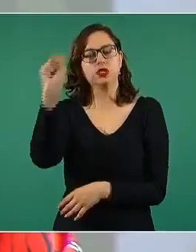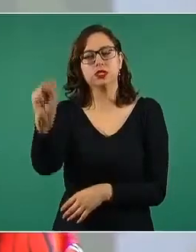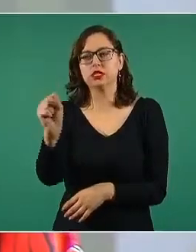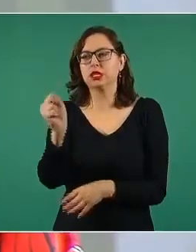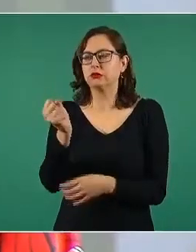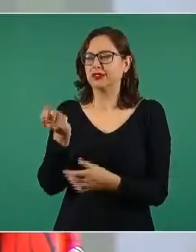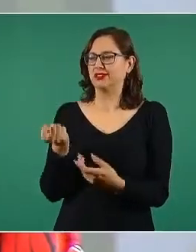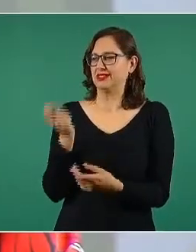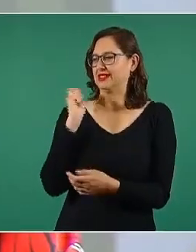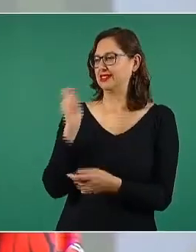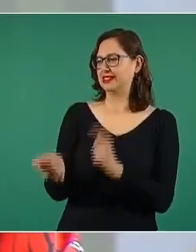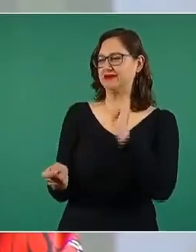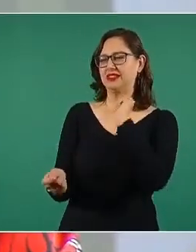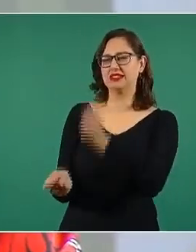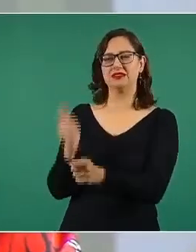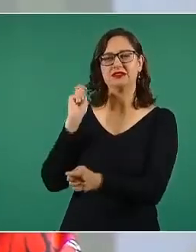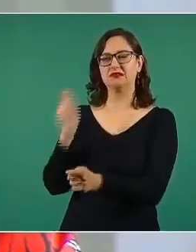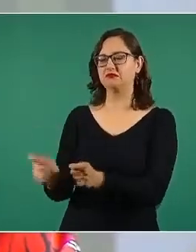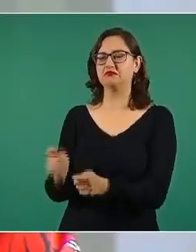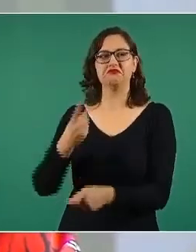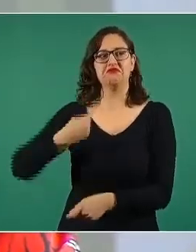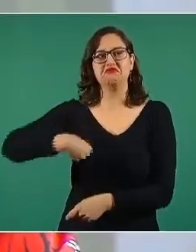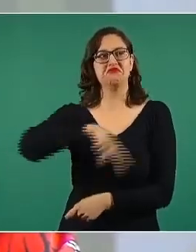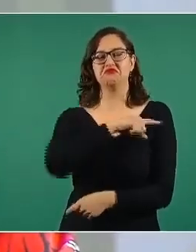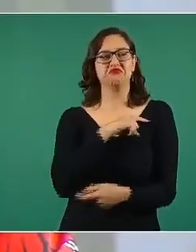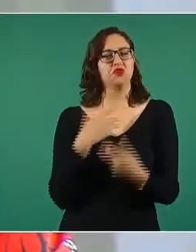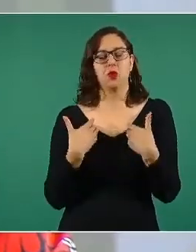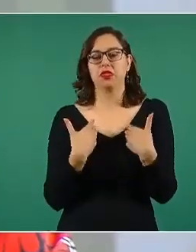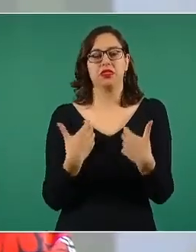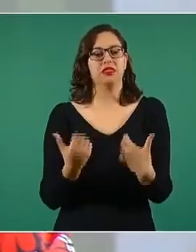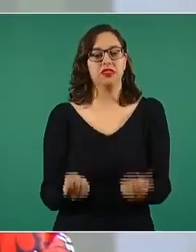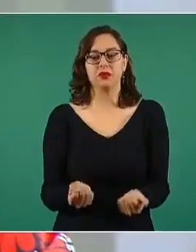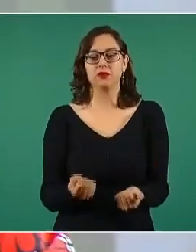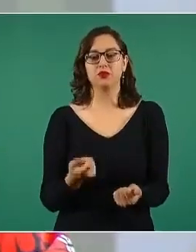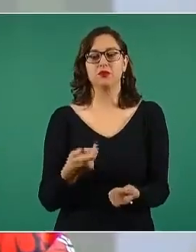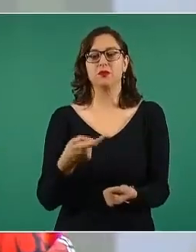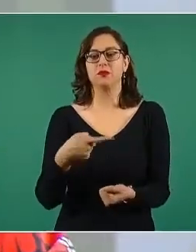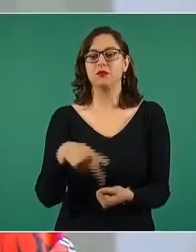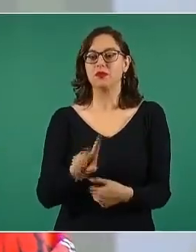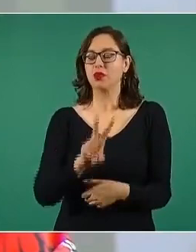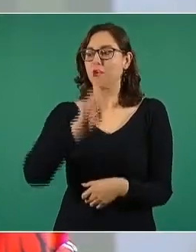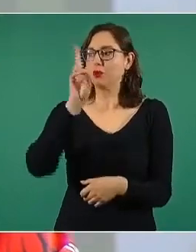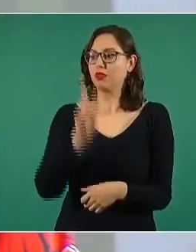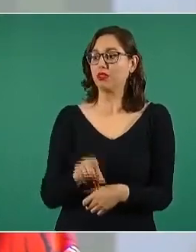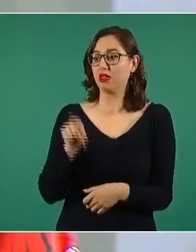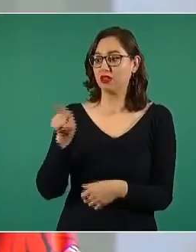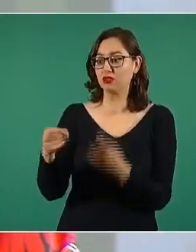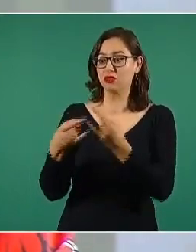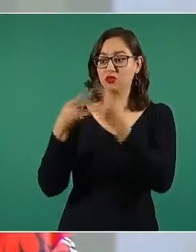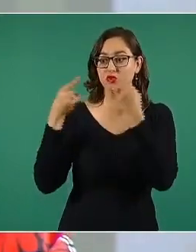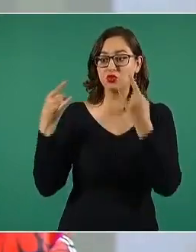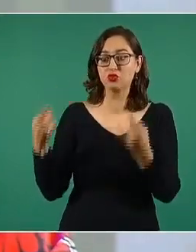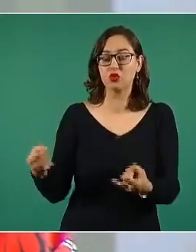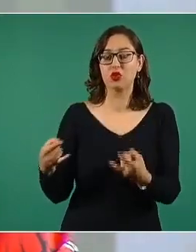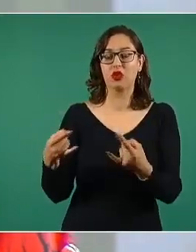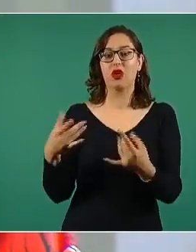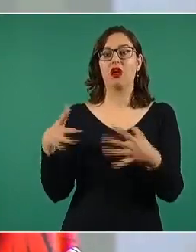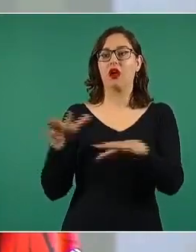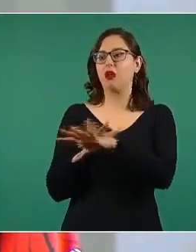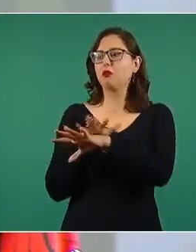a visualizar, no es, quizá como ninguna otra, una historia lineal y progresiva. Es